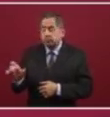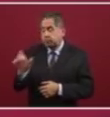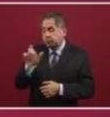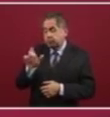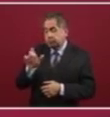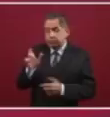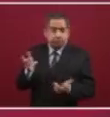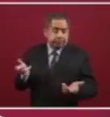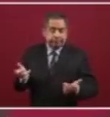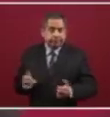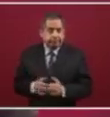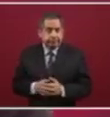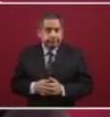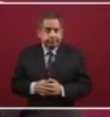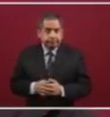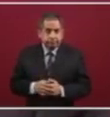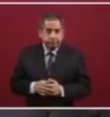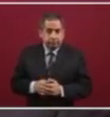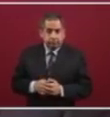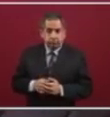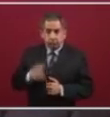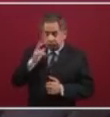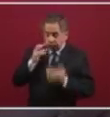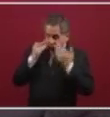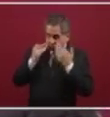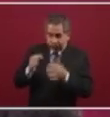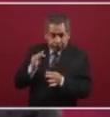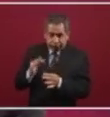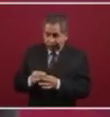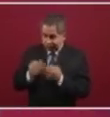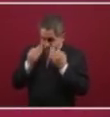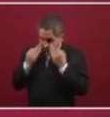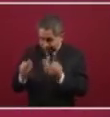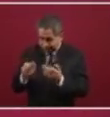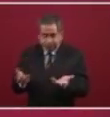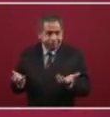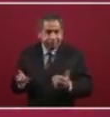porque está demostrado, se